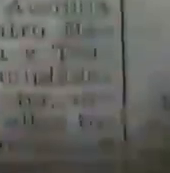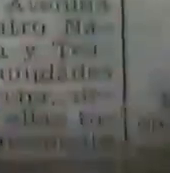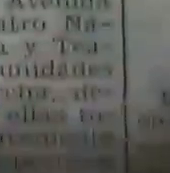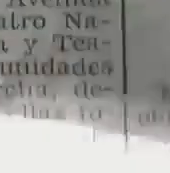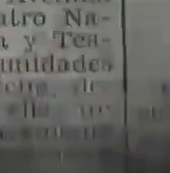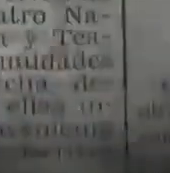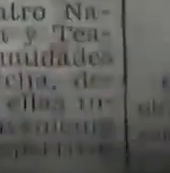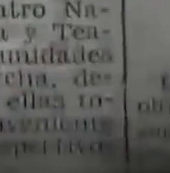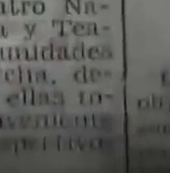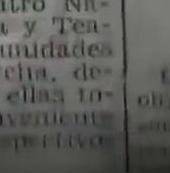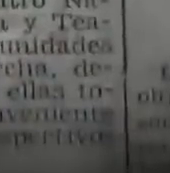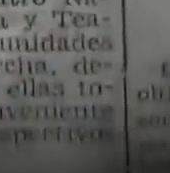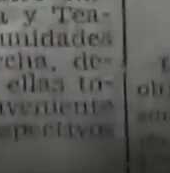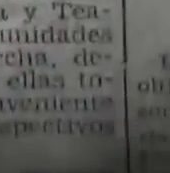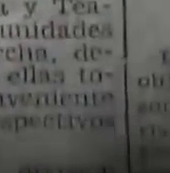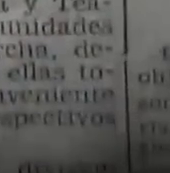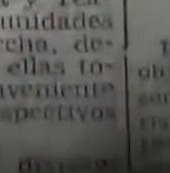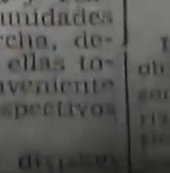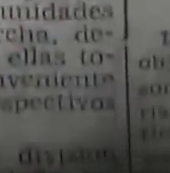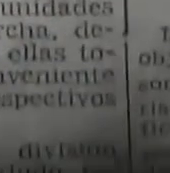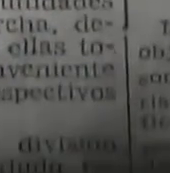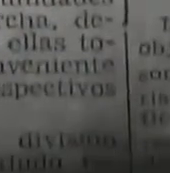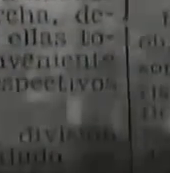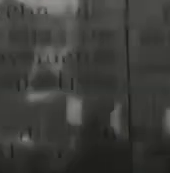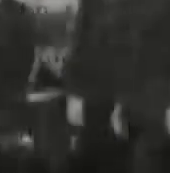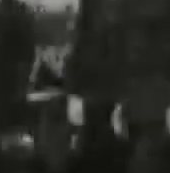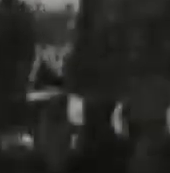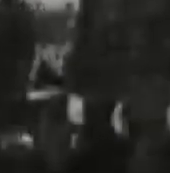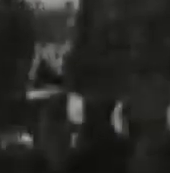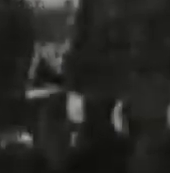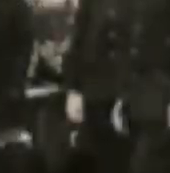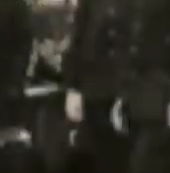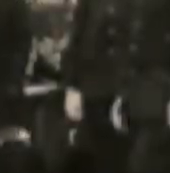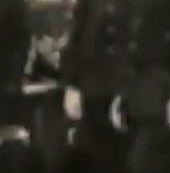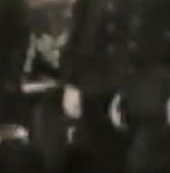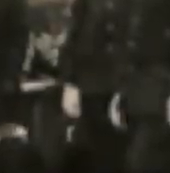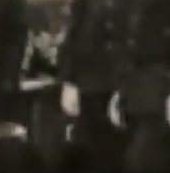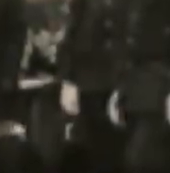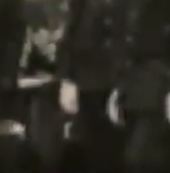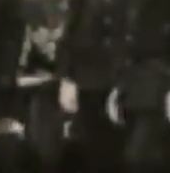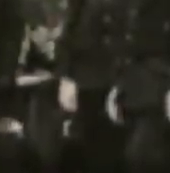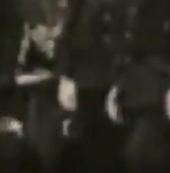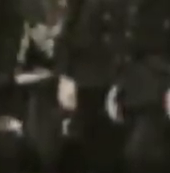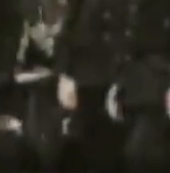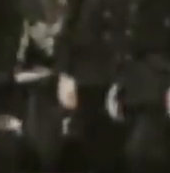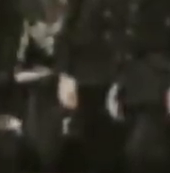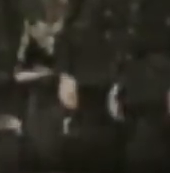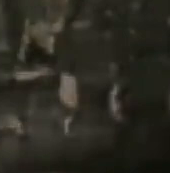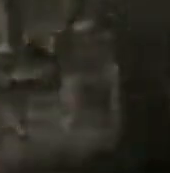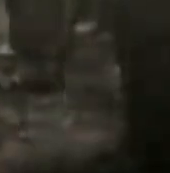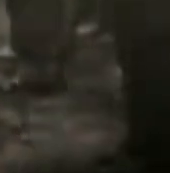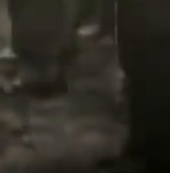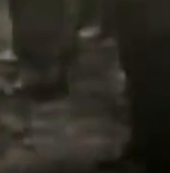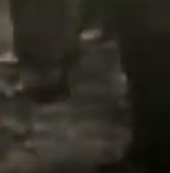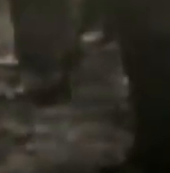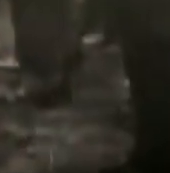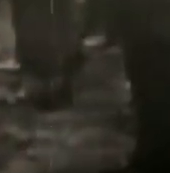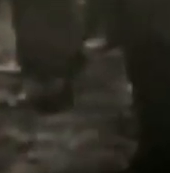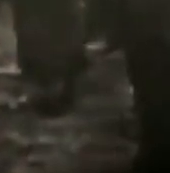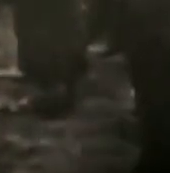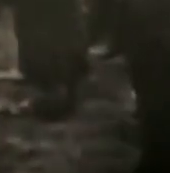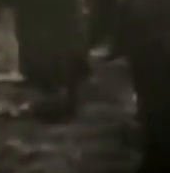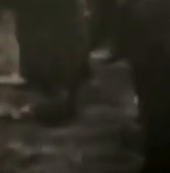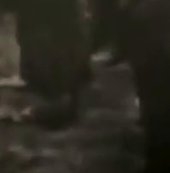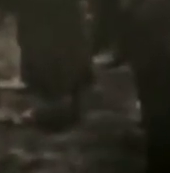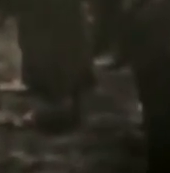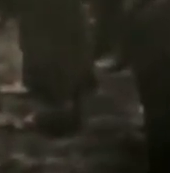Fue también el 16 de septiembre de 1896 que el gobierno del general Porfirio Díaz ordenó una parada militar